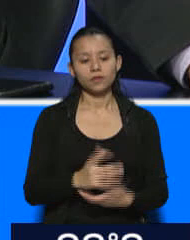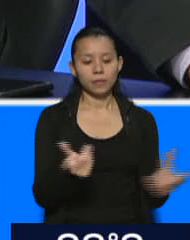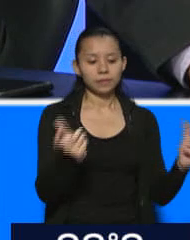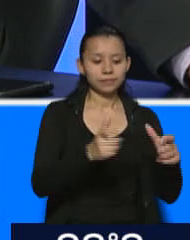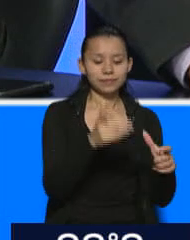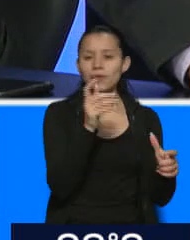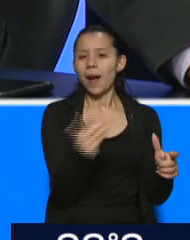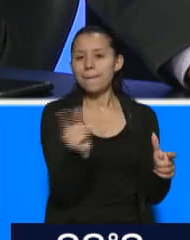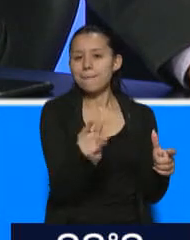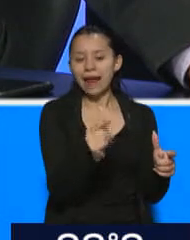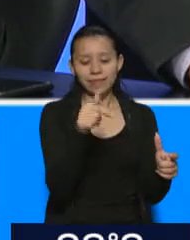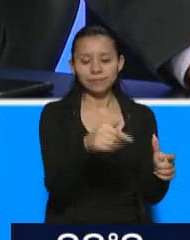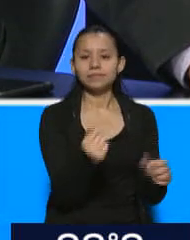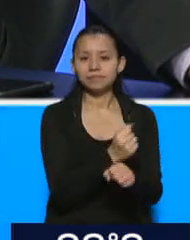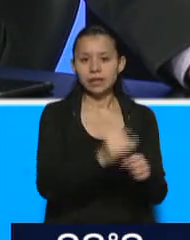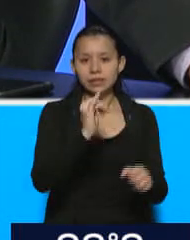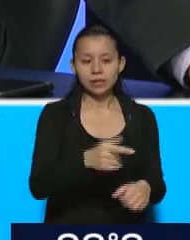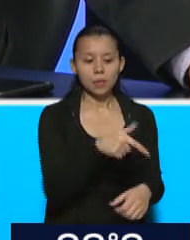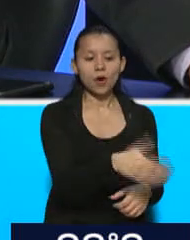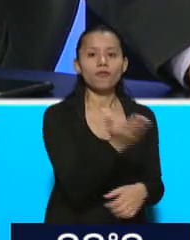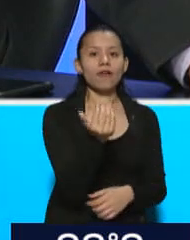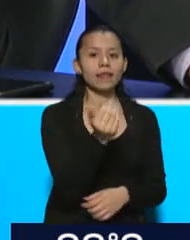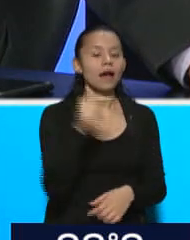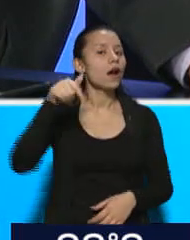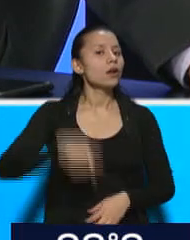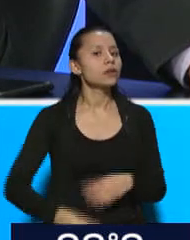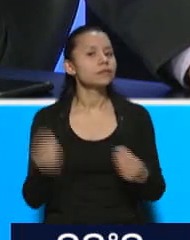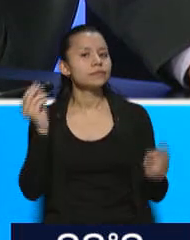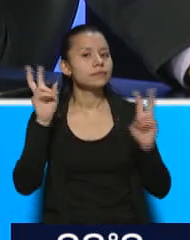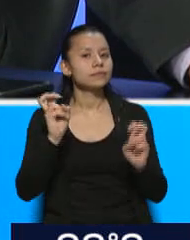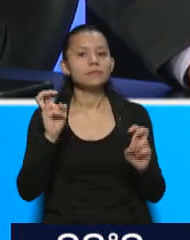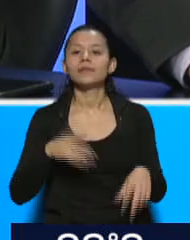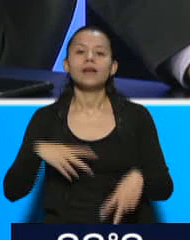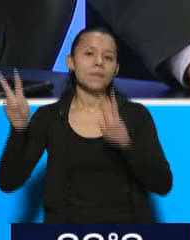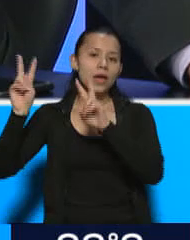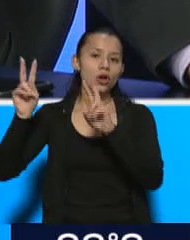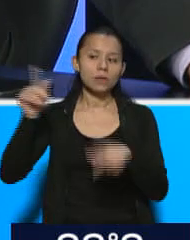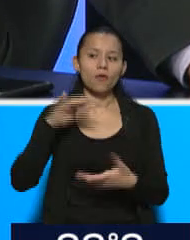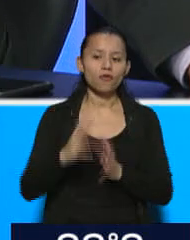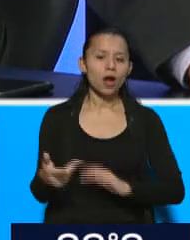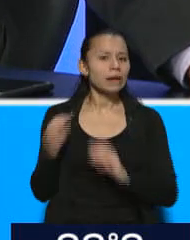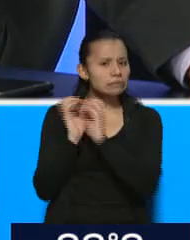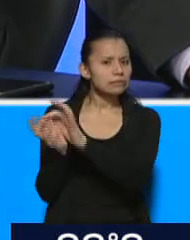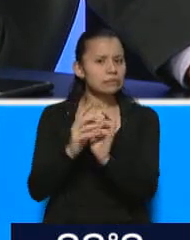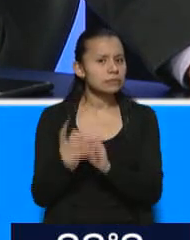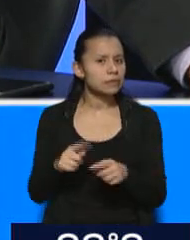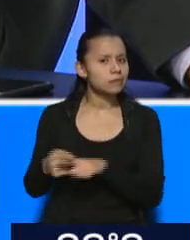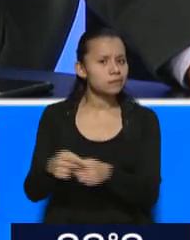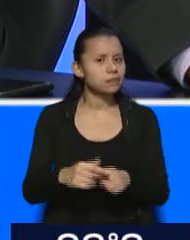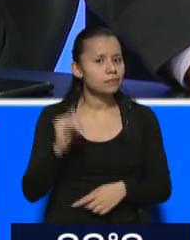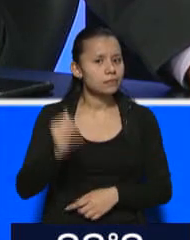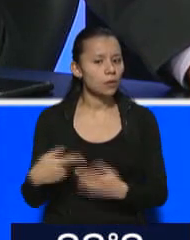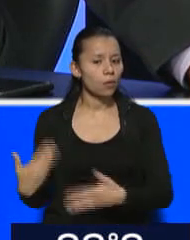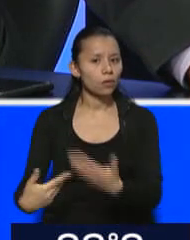viene, porque ahora sí se viene una discusión muy interesante con el peronismo particularmente. Vemos algunas de las notas de los